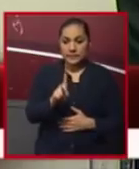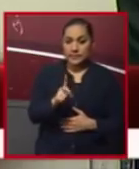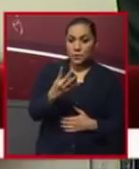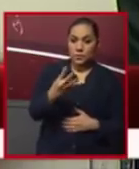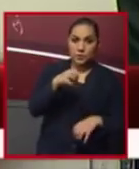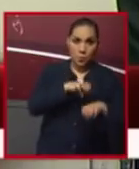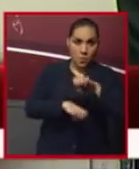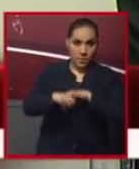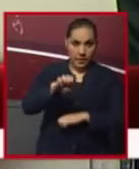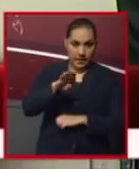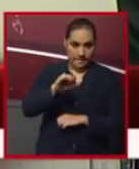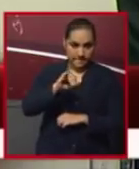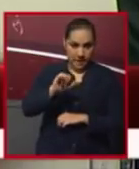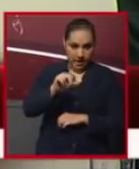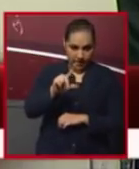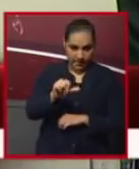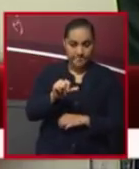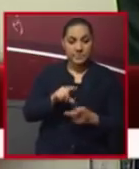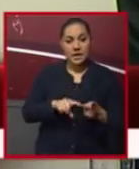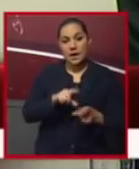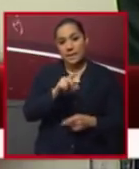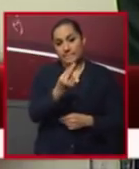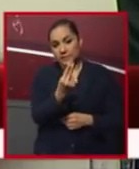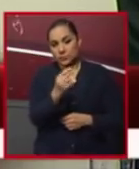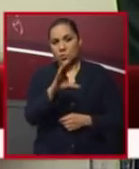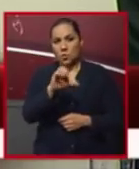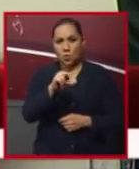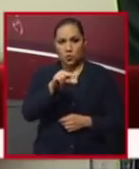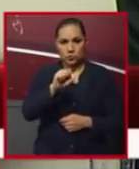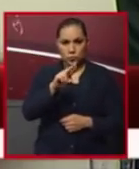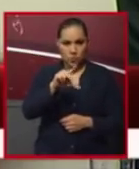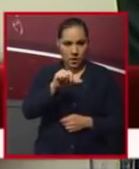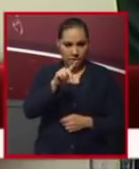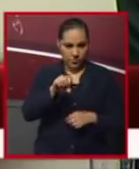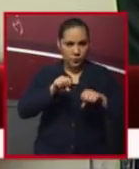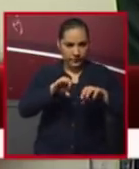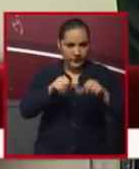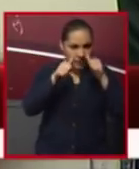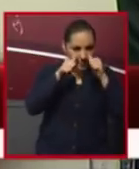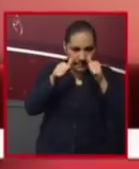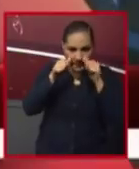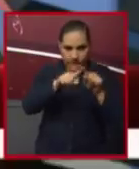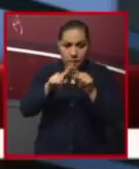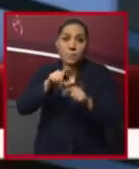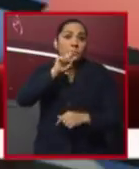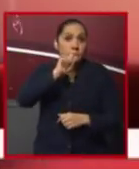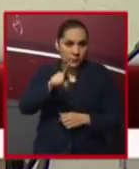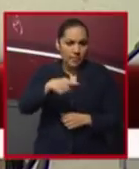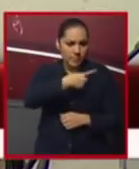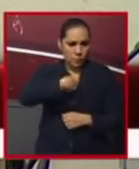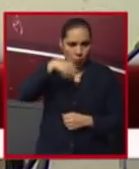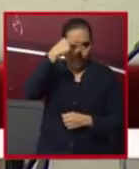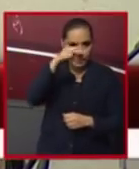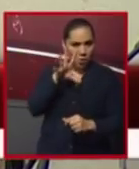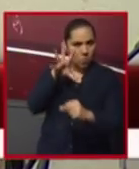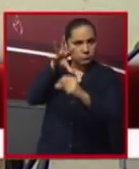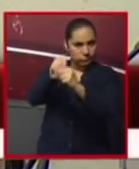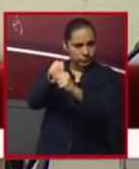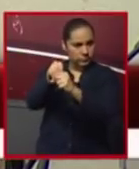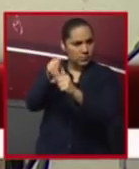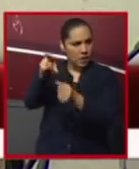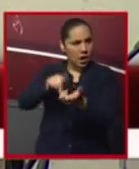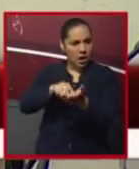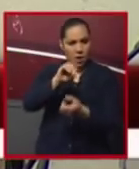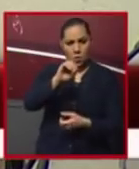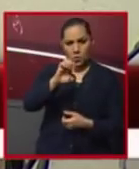consulados, además de la misión permanente ante la Organización de Estados Americanos. La Cámara de Senadores